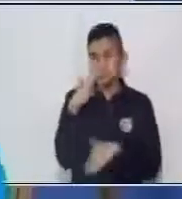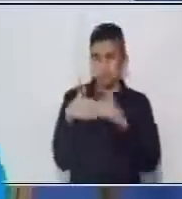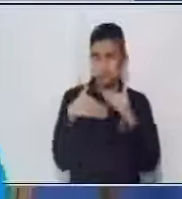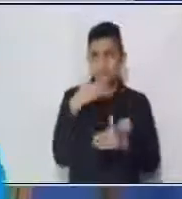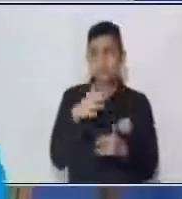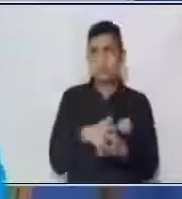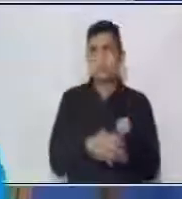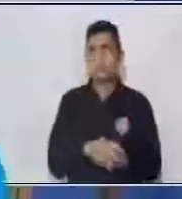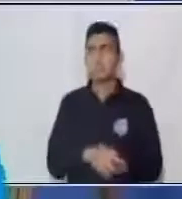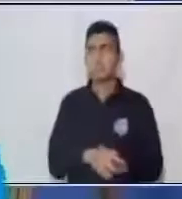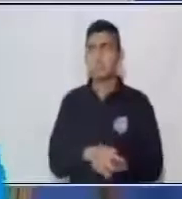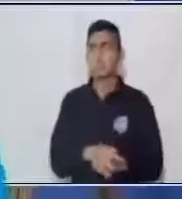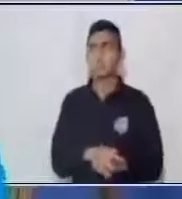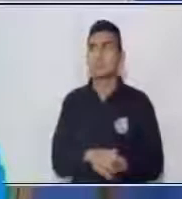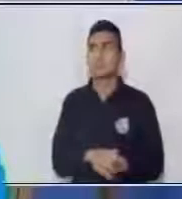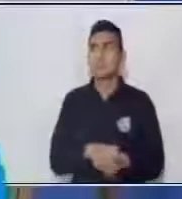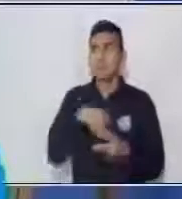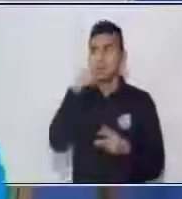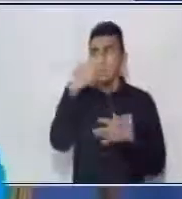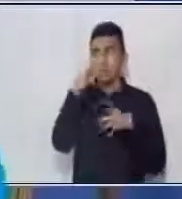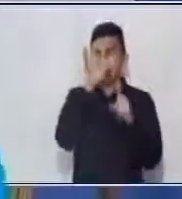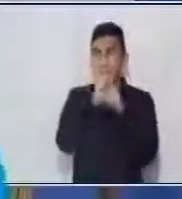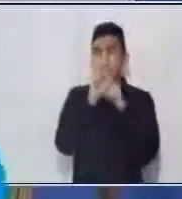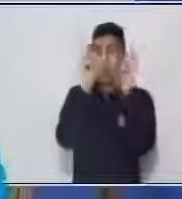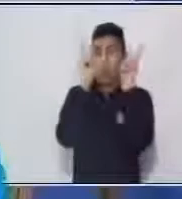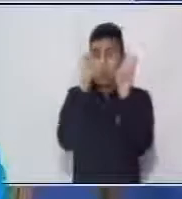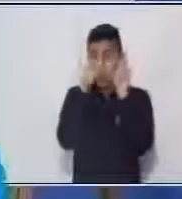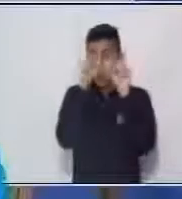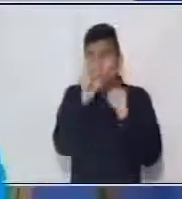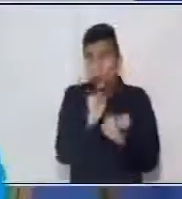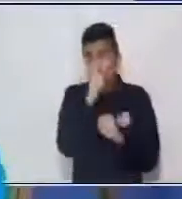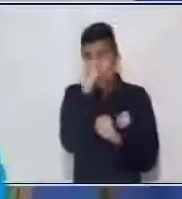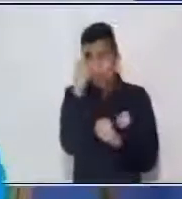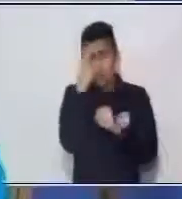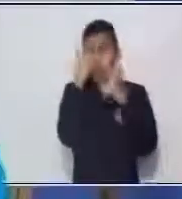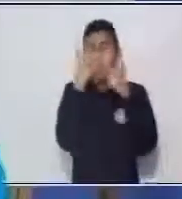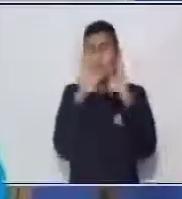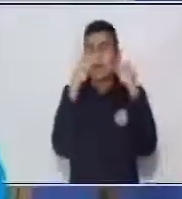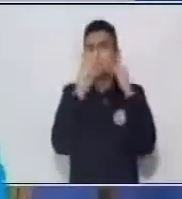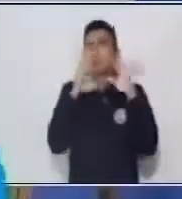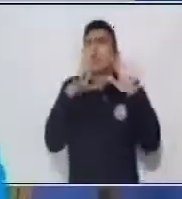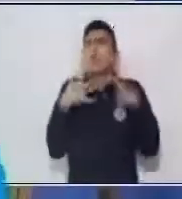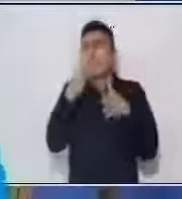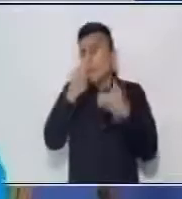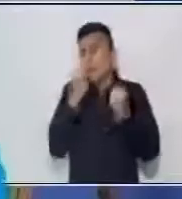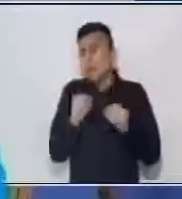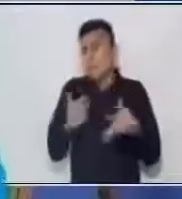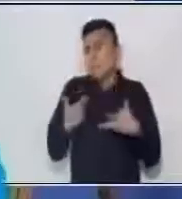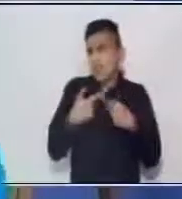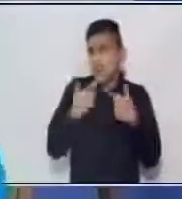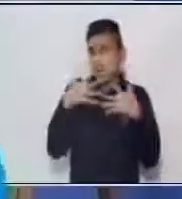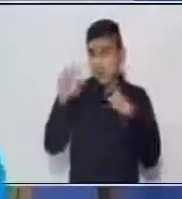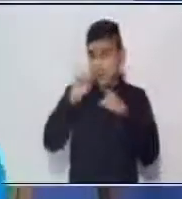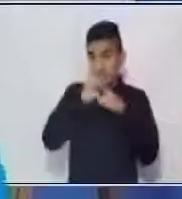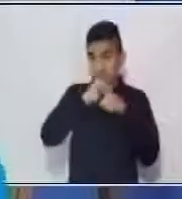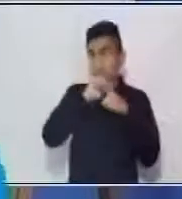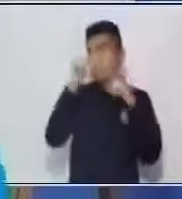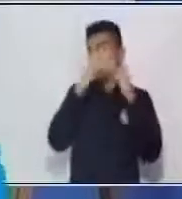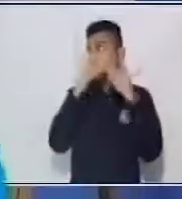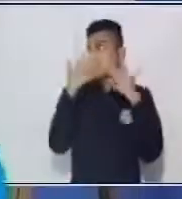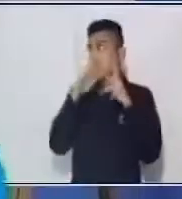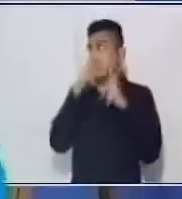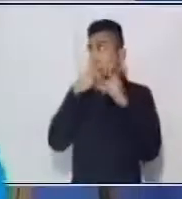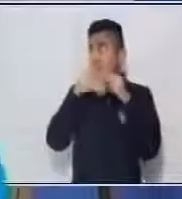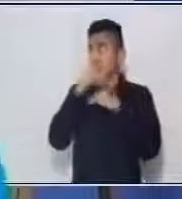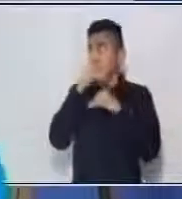a conocer. Entonces, si te das cuenta, es un tema que puedes trabajar muy bien en casa. ¿Cómo lo vas a ejercitar? Ya hicimos la primera parte, que en